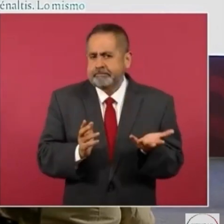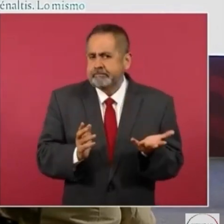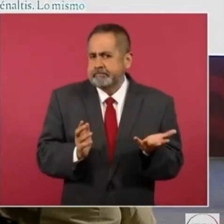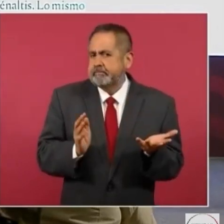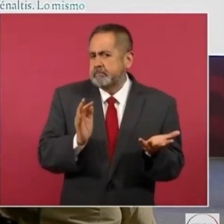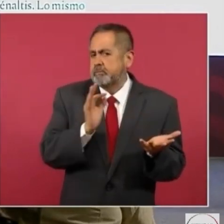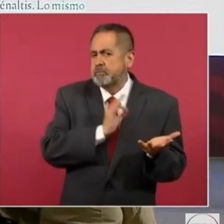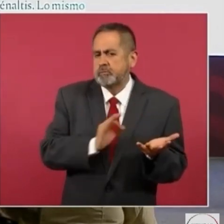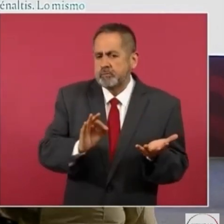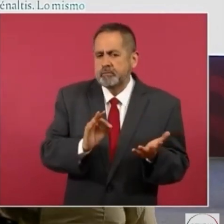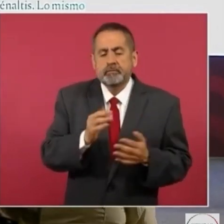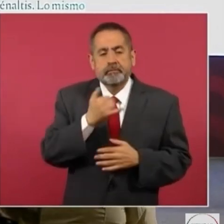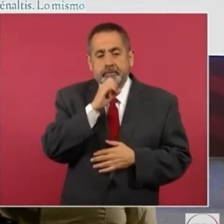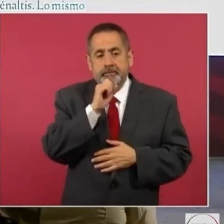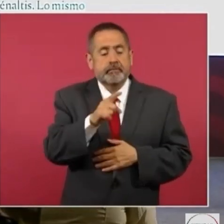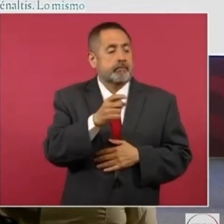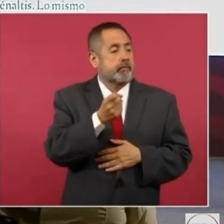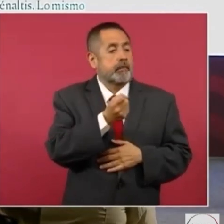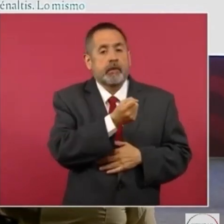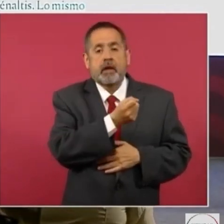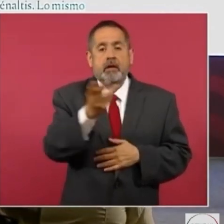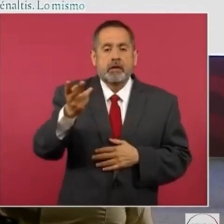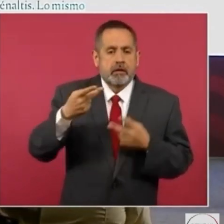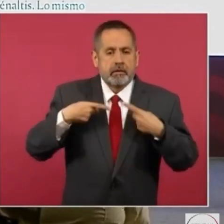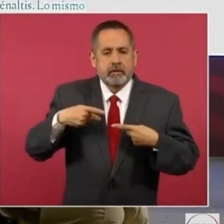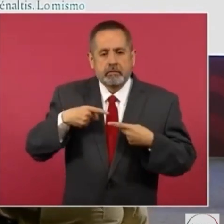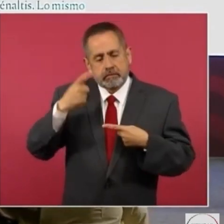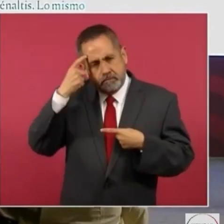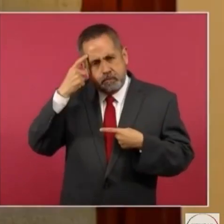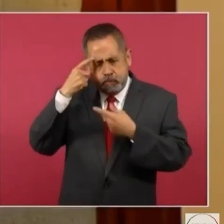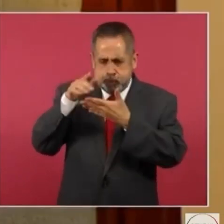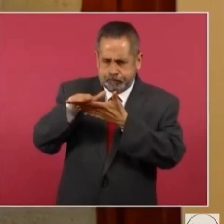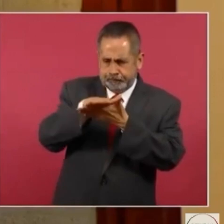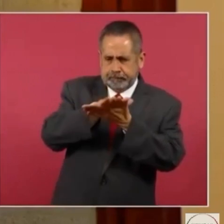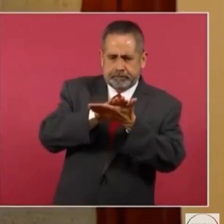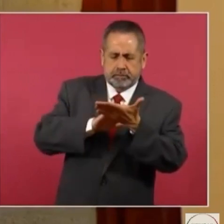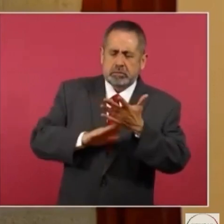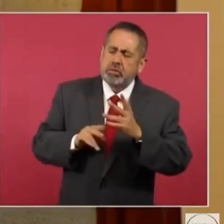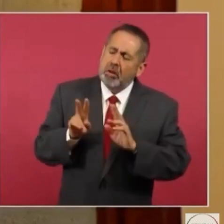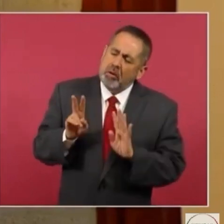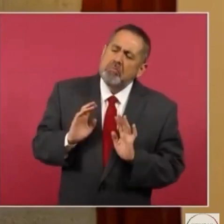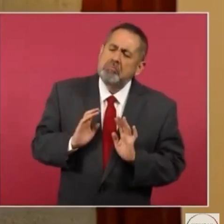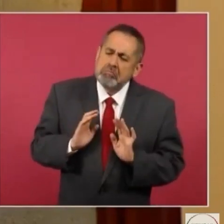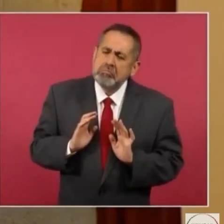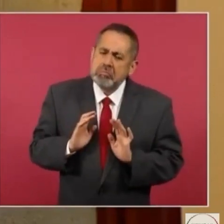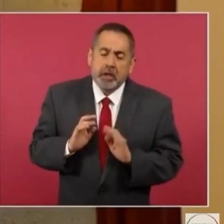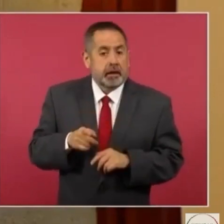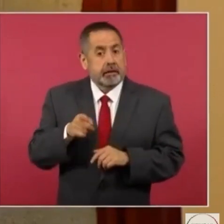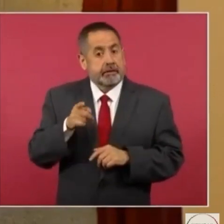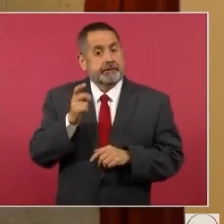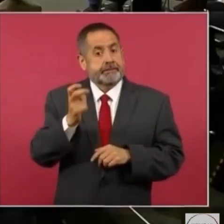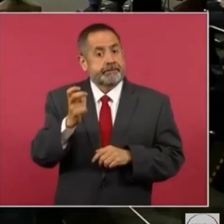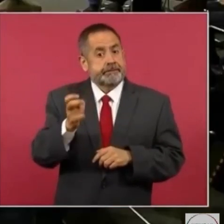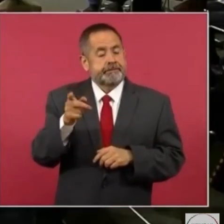y sobre todo a la gente humilde, que es además